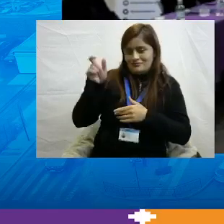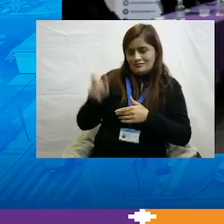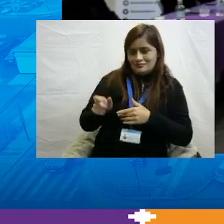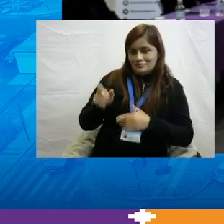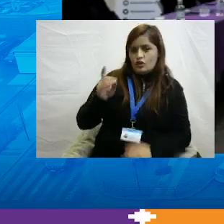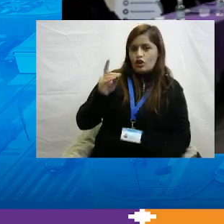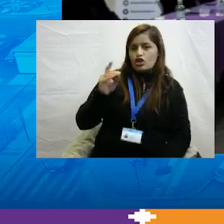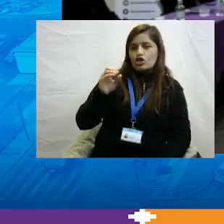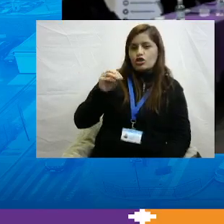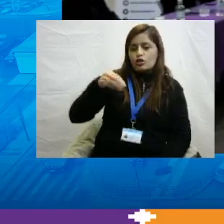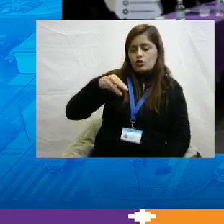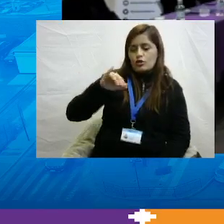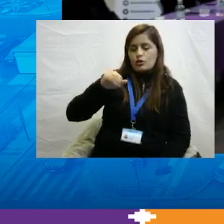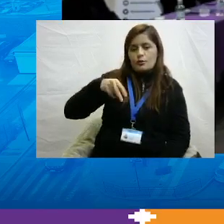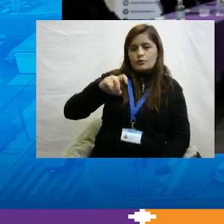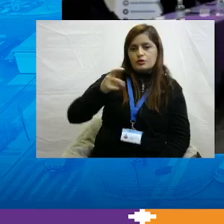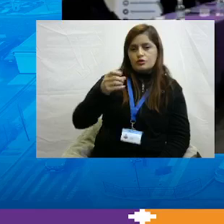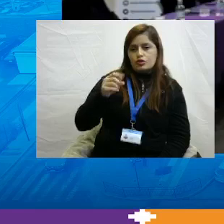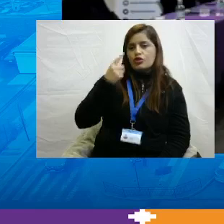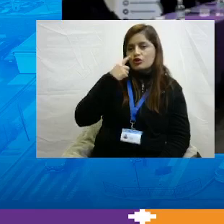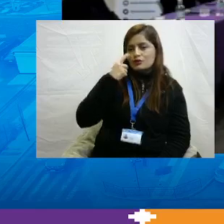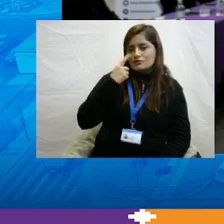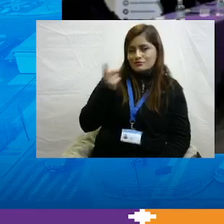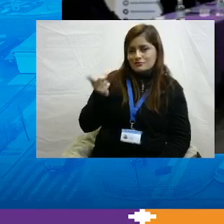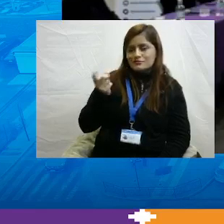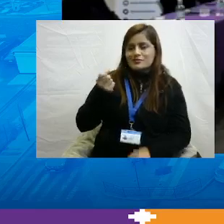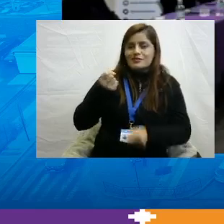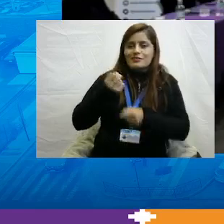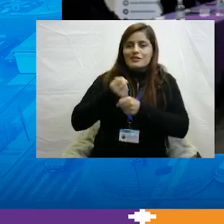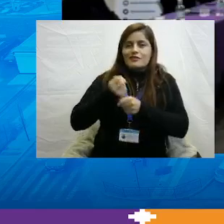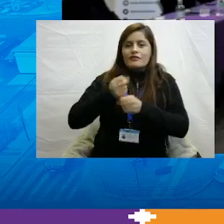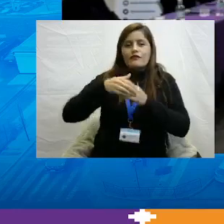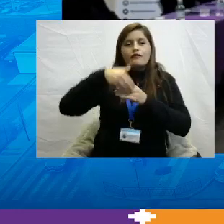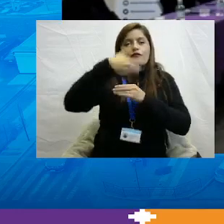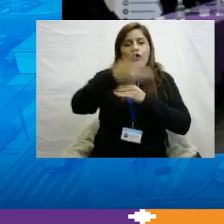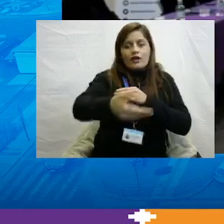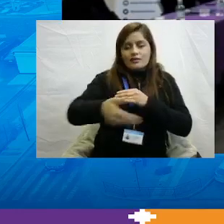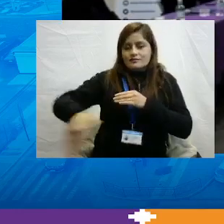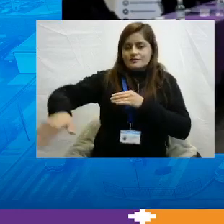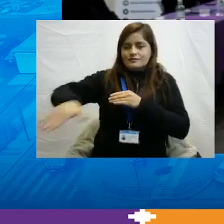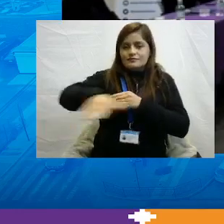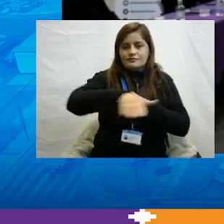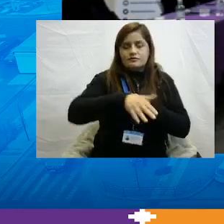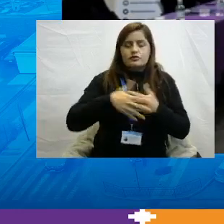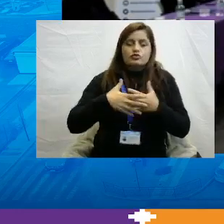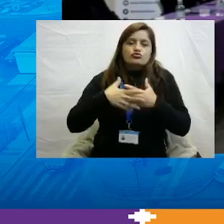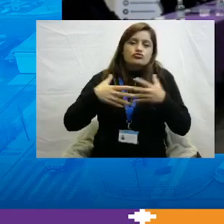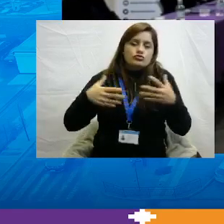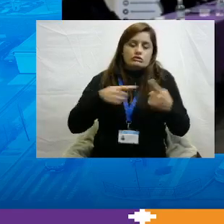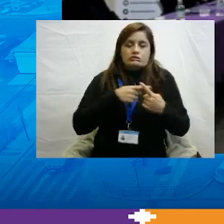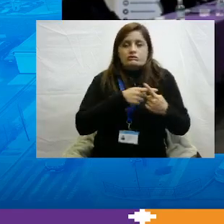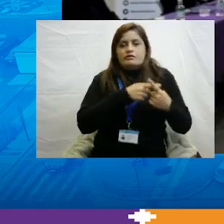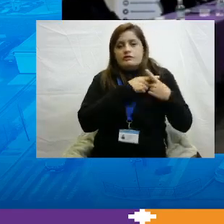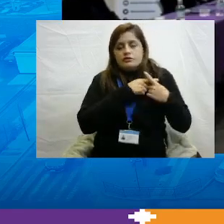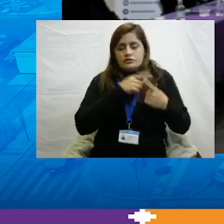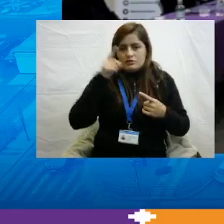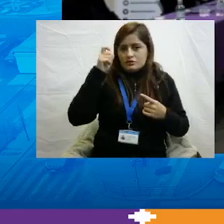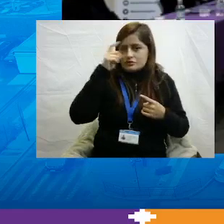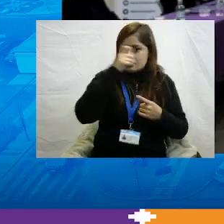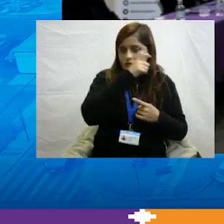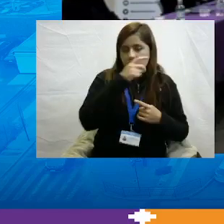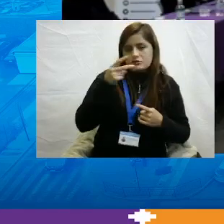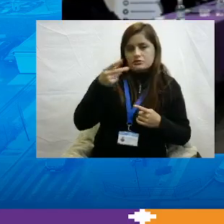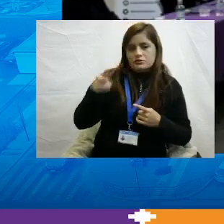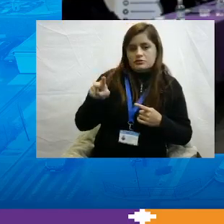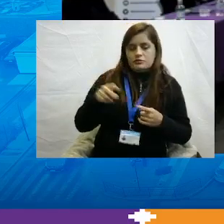Lo conozco, sé del trabajo, especialmente los trabajadores de patio del cementerio, que son bastante sacrificados, todos lo sabemos.